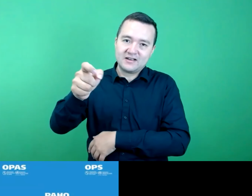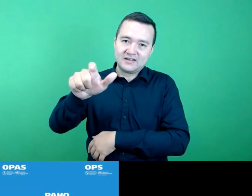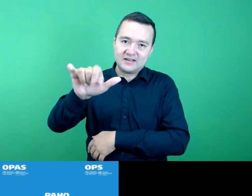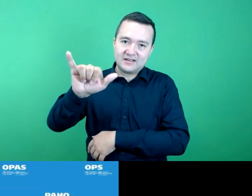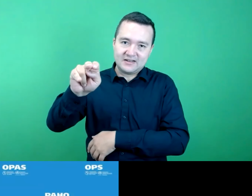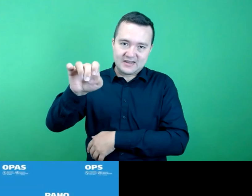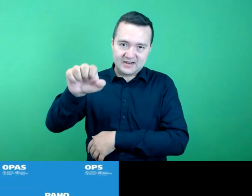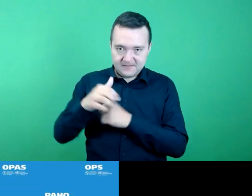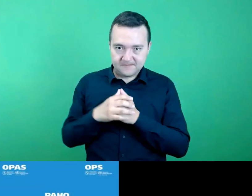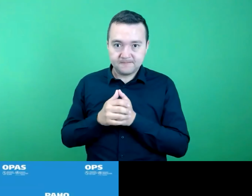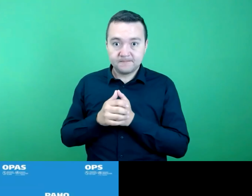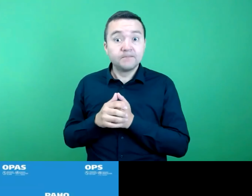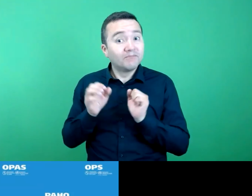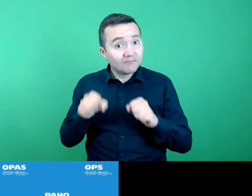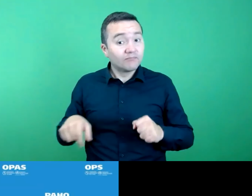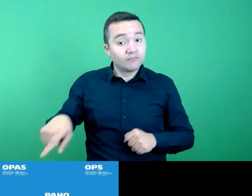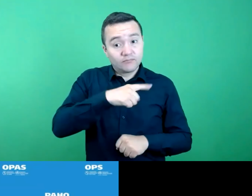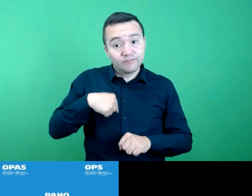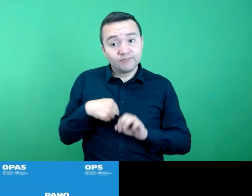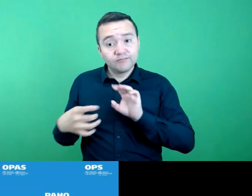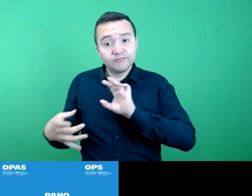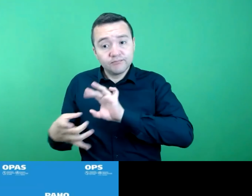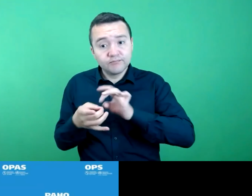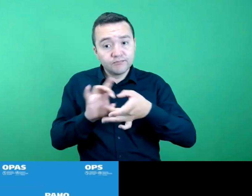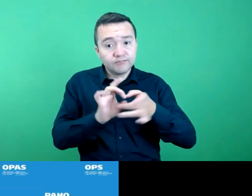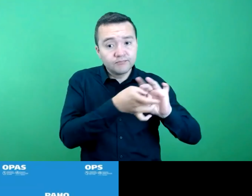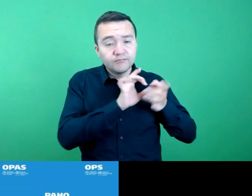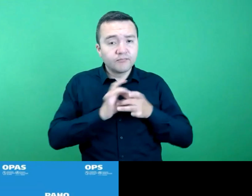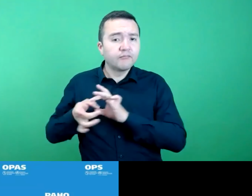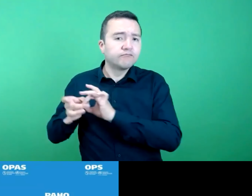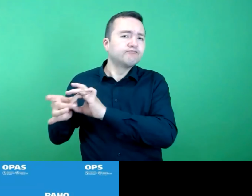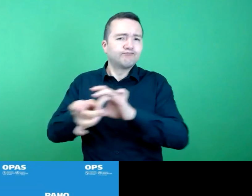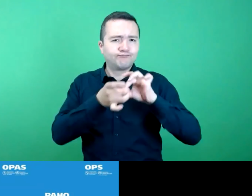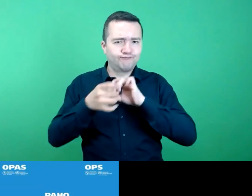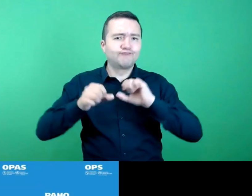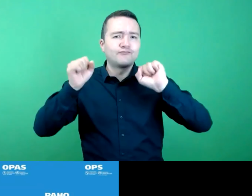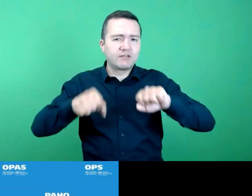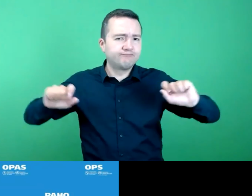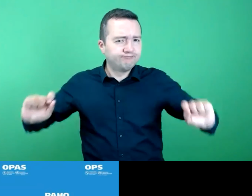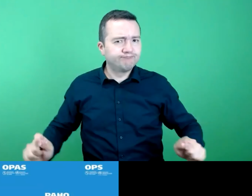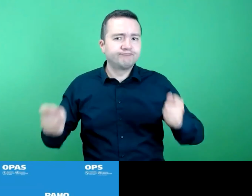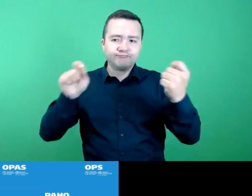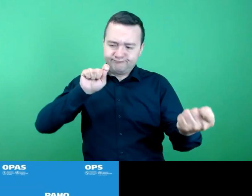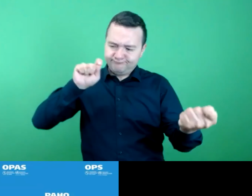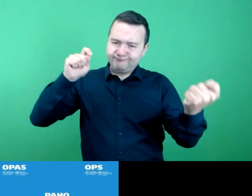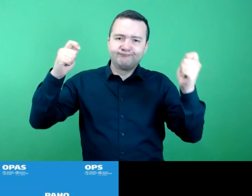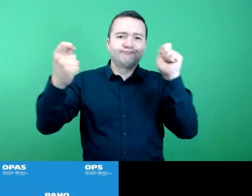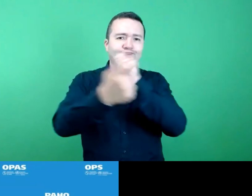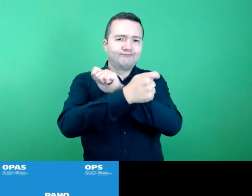y actuar, podemos transformar nuestro sistema de salud. Muchas gracias.